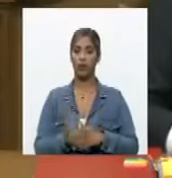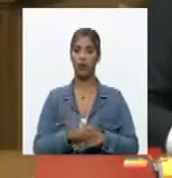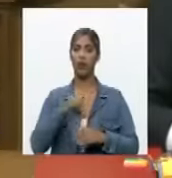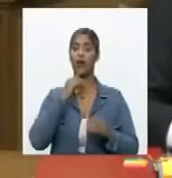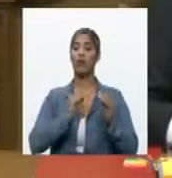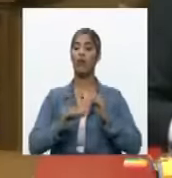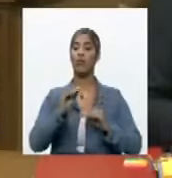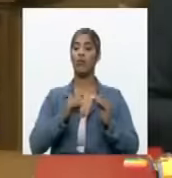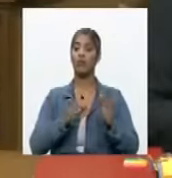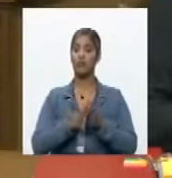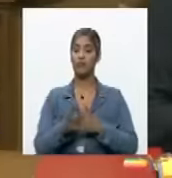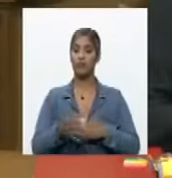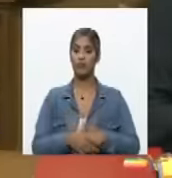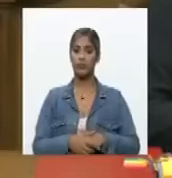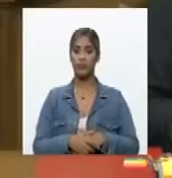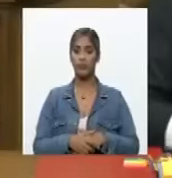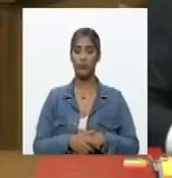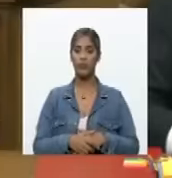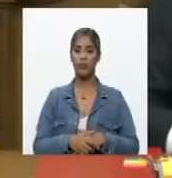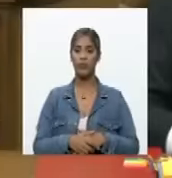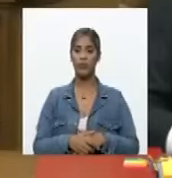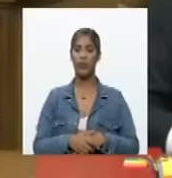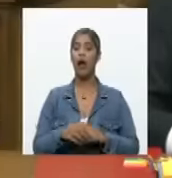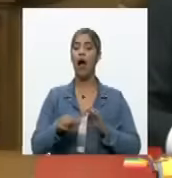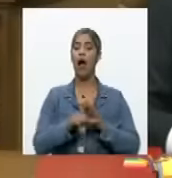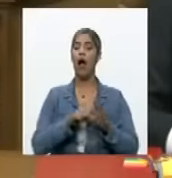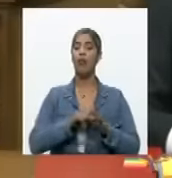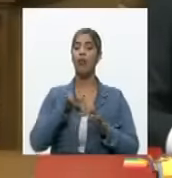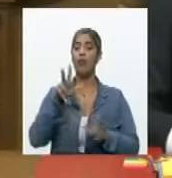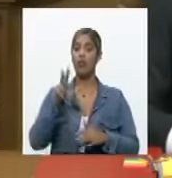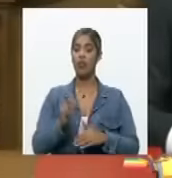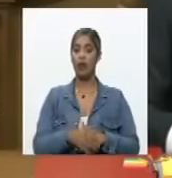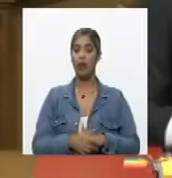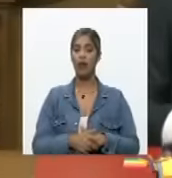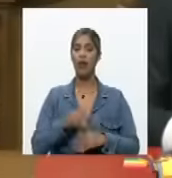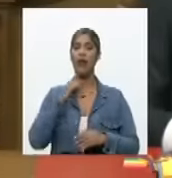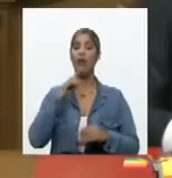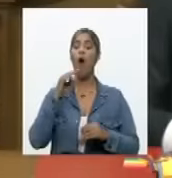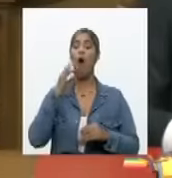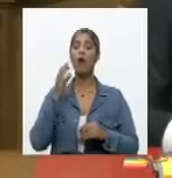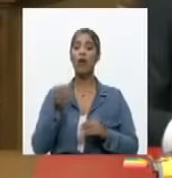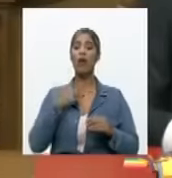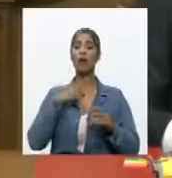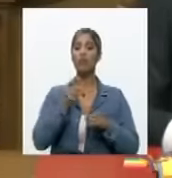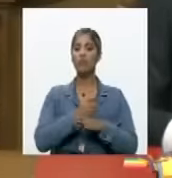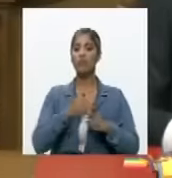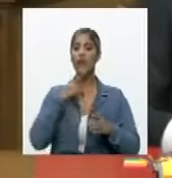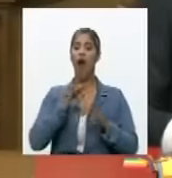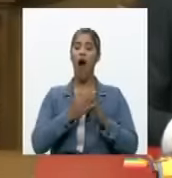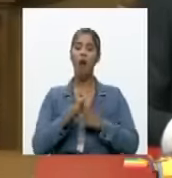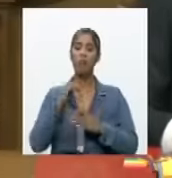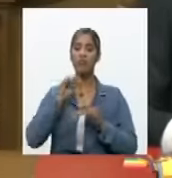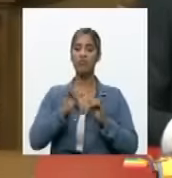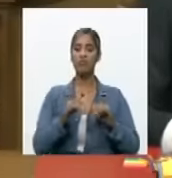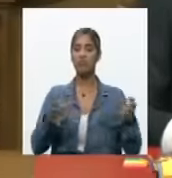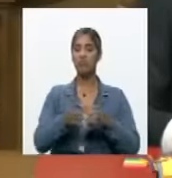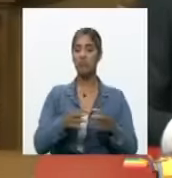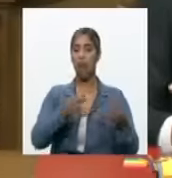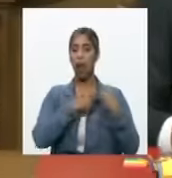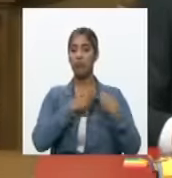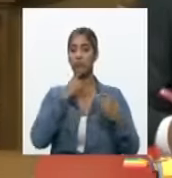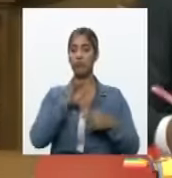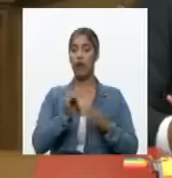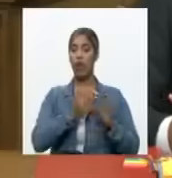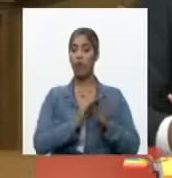quedando redactado en los siguientes términos. Artículo 30. El Consejo Ejecutivo Comunal es la instancia de gobierno de